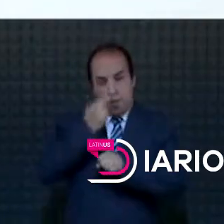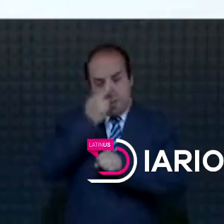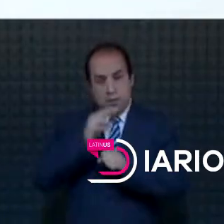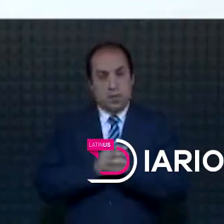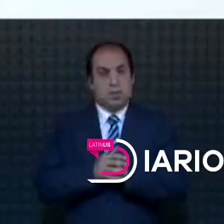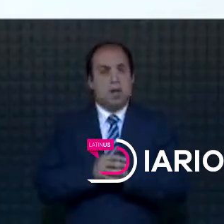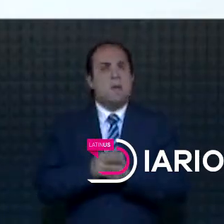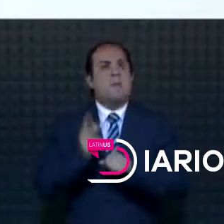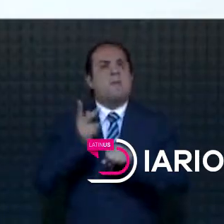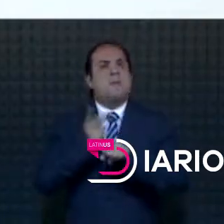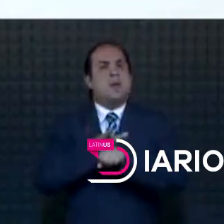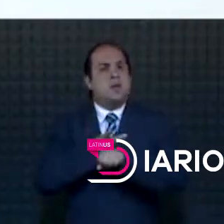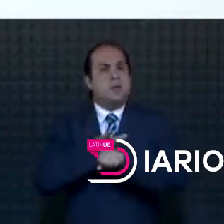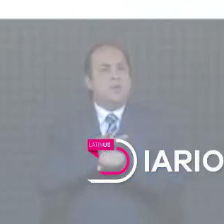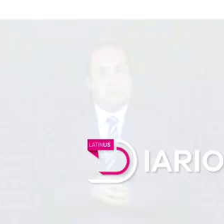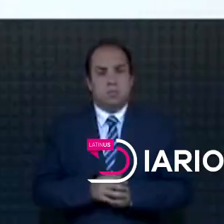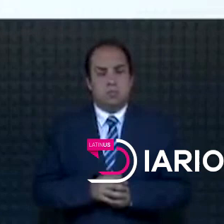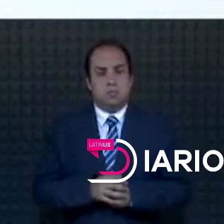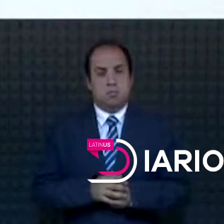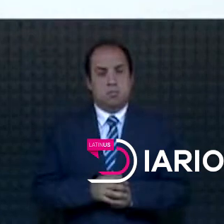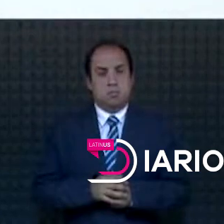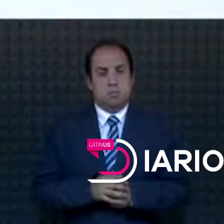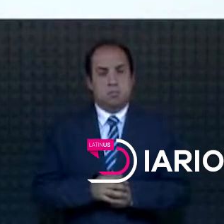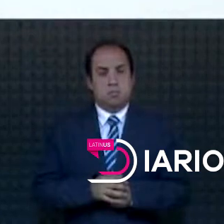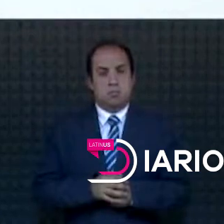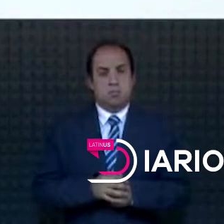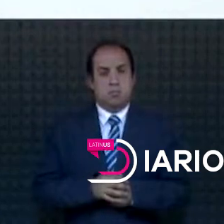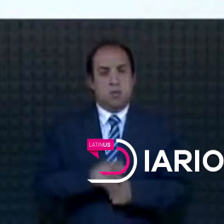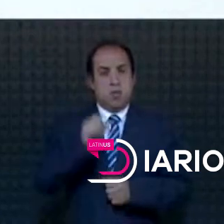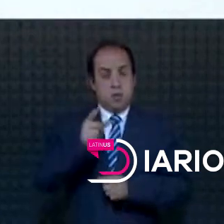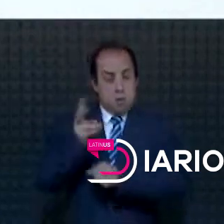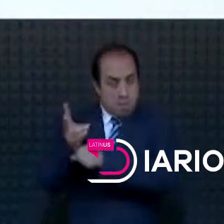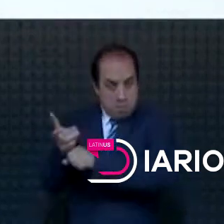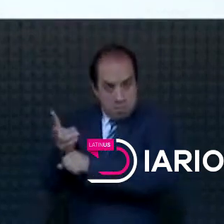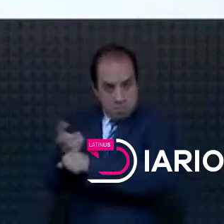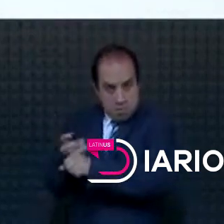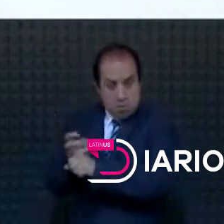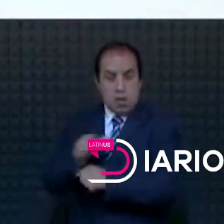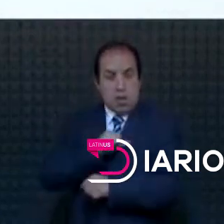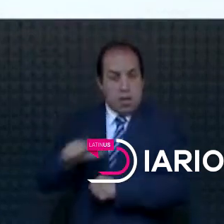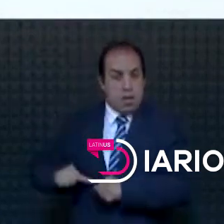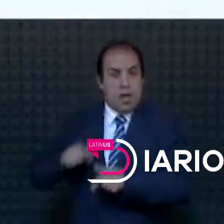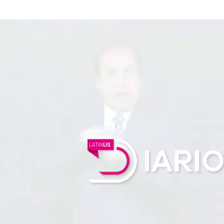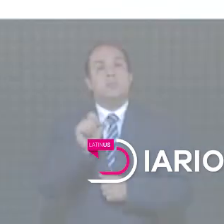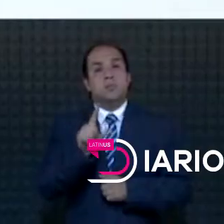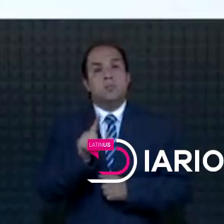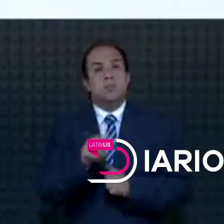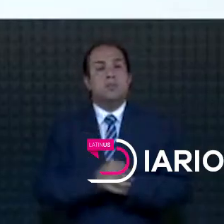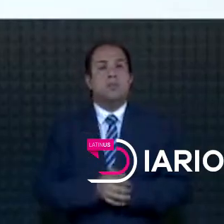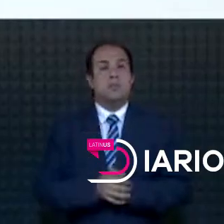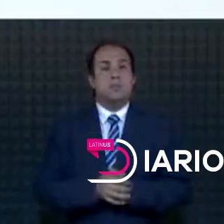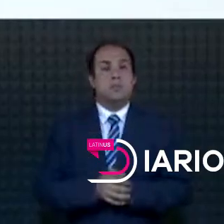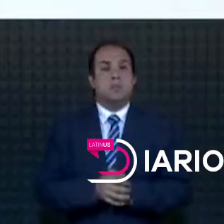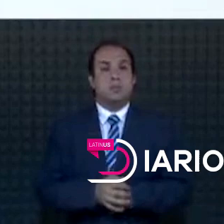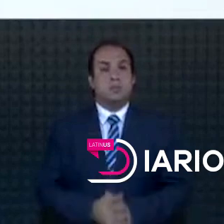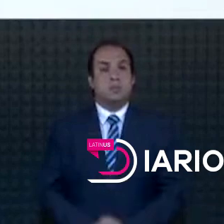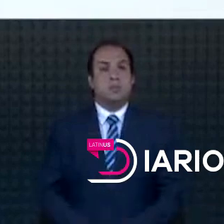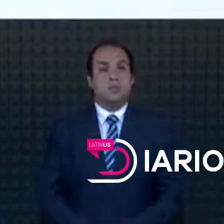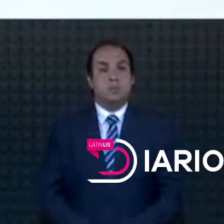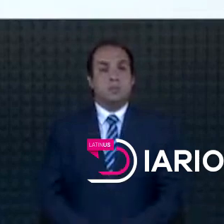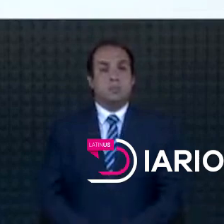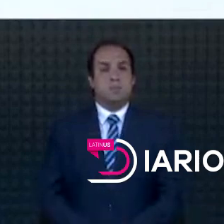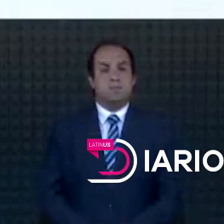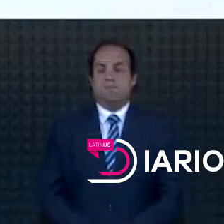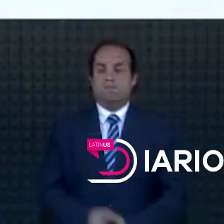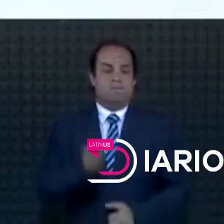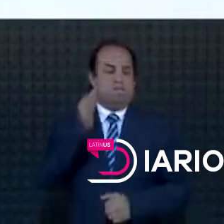para ver qué ha sucedido. Exhortamos a los alcaldes a continuar el diálogo. Condenamos la